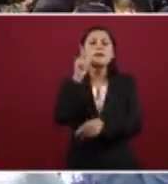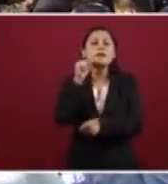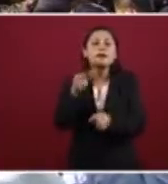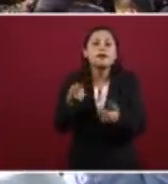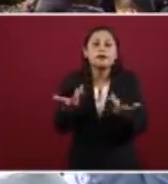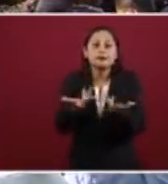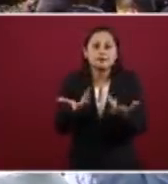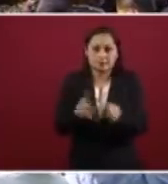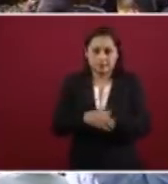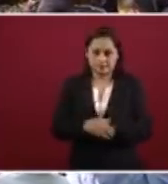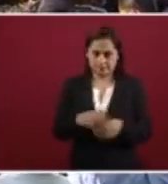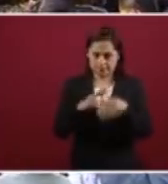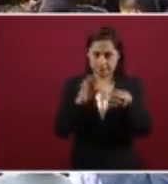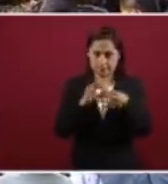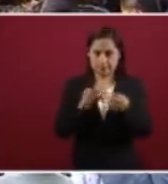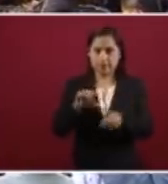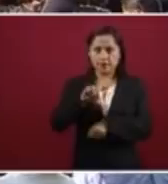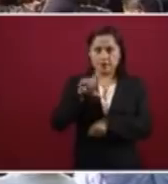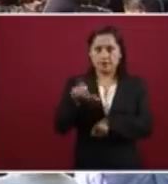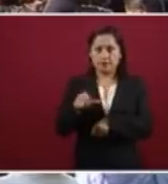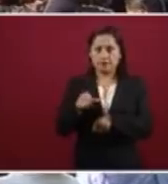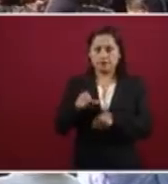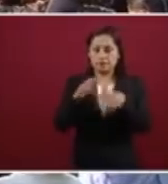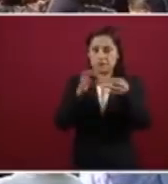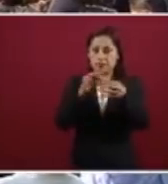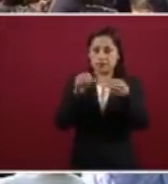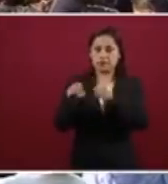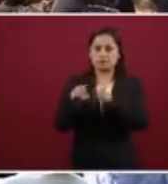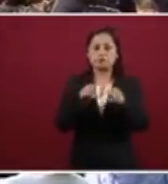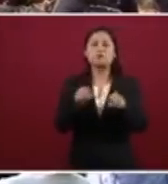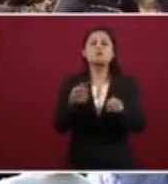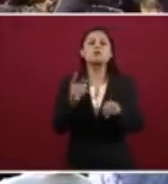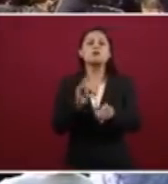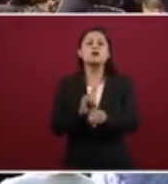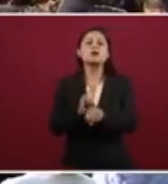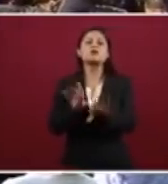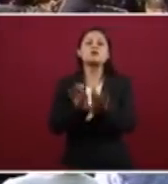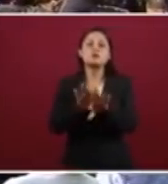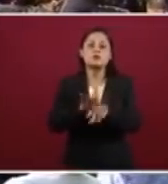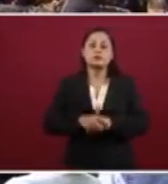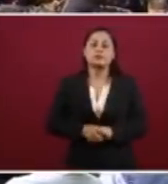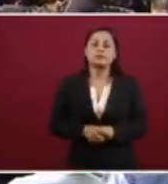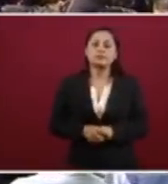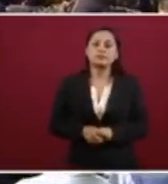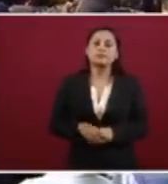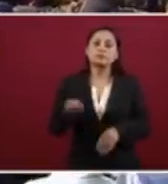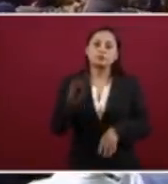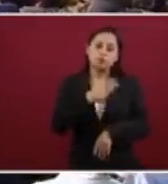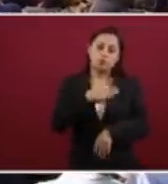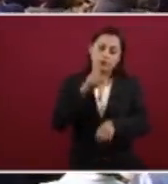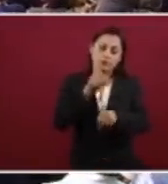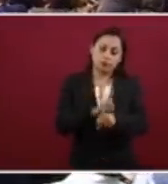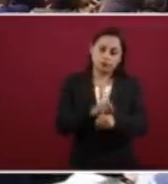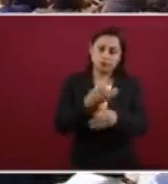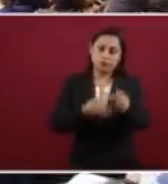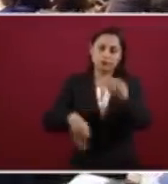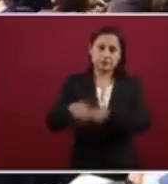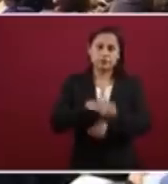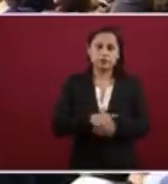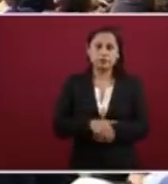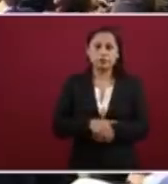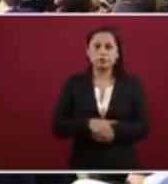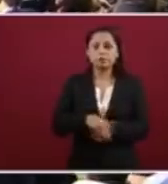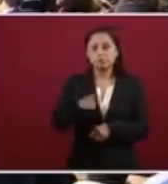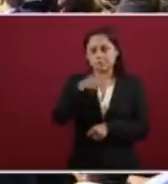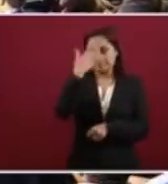empecemos a hablar de lo del simulacro. Con mucho gusto, presidente. Muy buenos días a todos. Septiembre es un mes